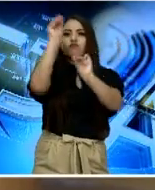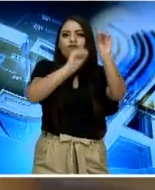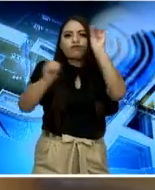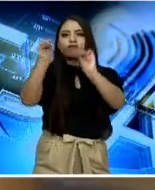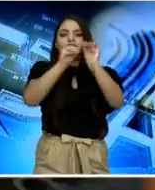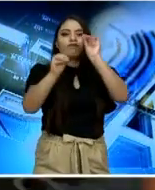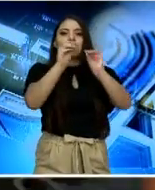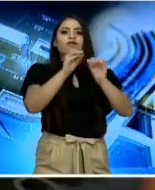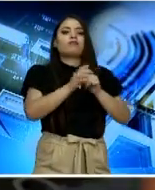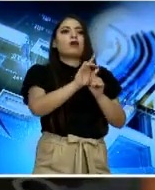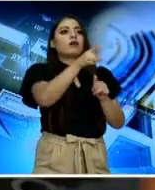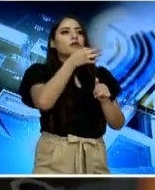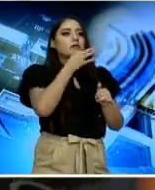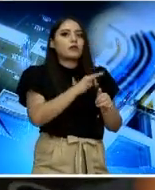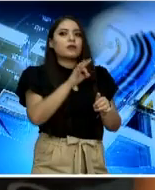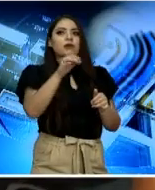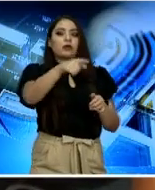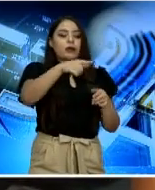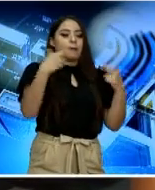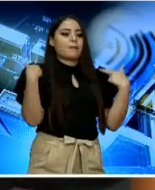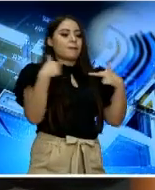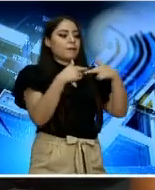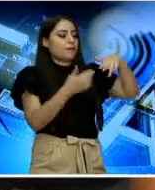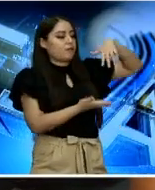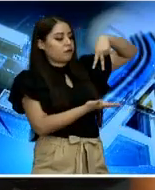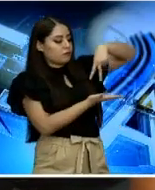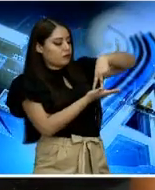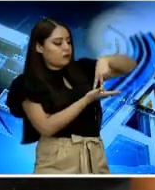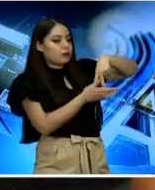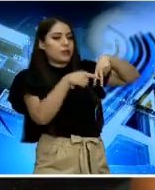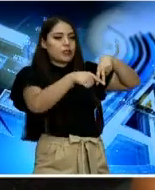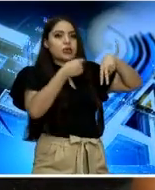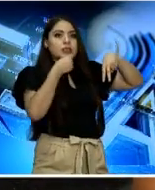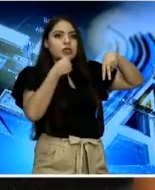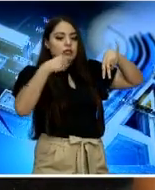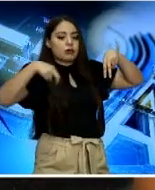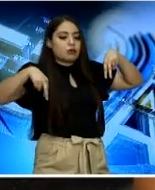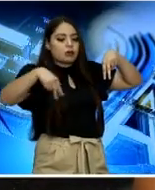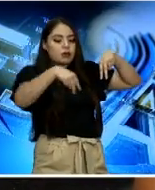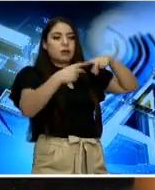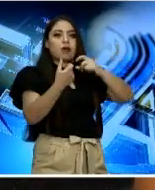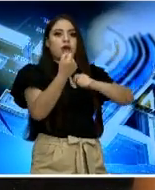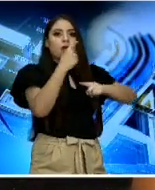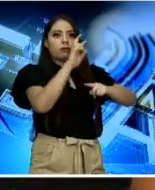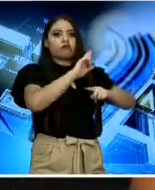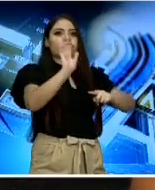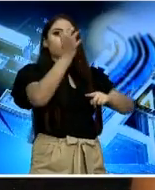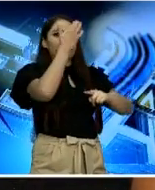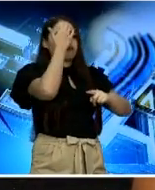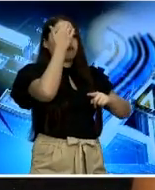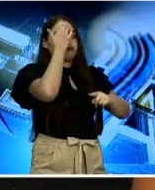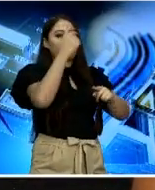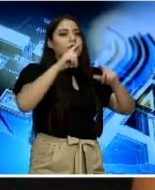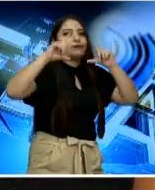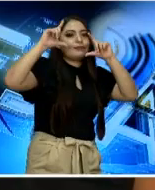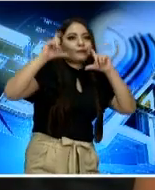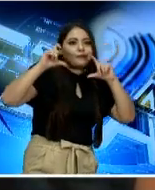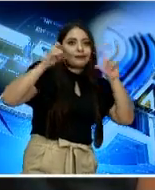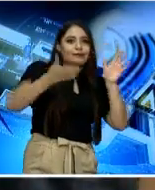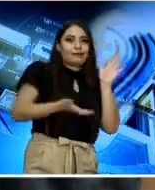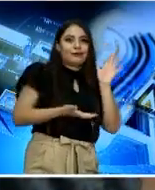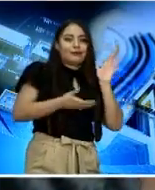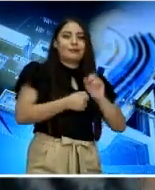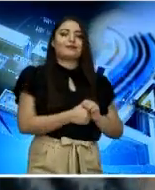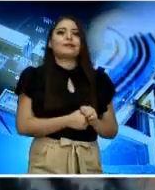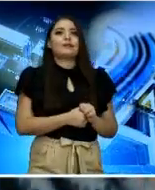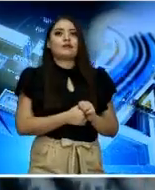y les daban su carpeta, algunos regalos, reconocimientos, y se tomaban los niños fotografía con